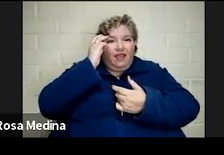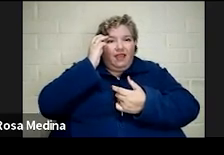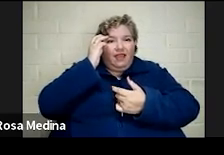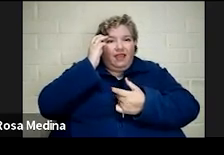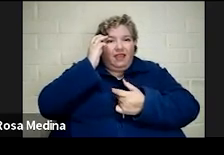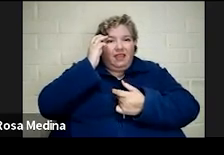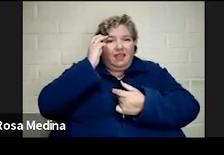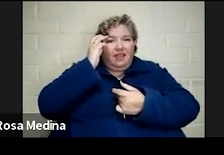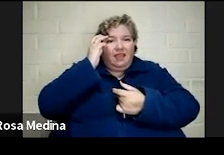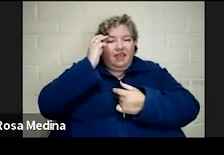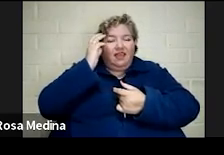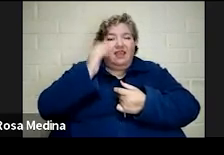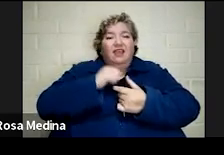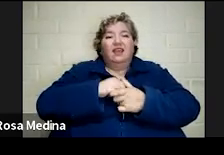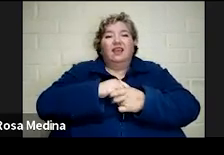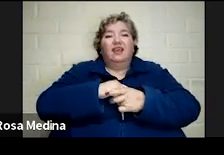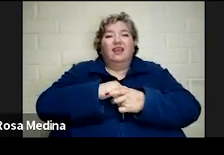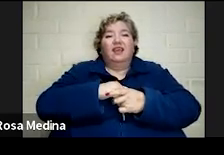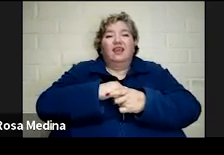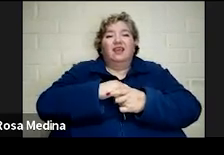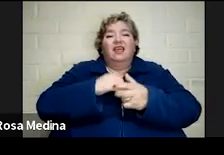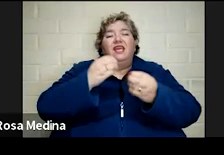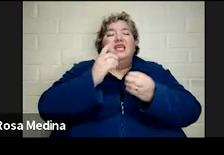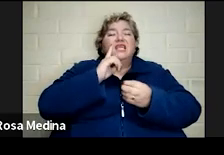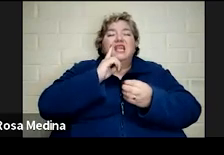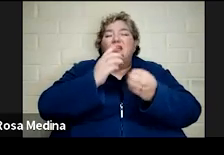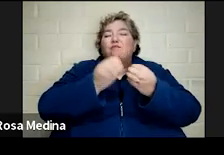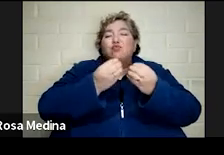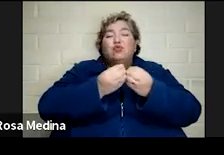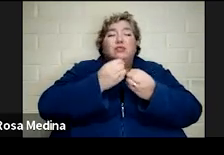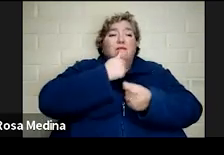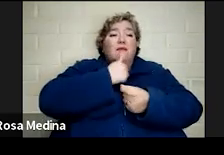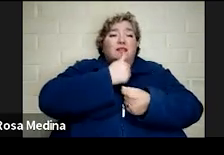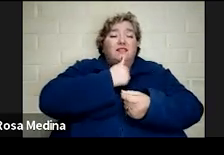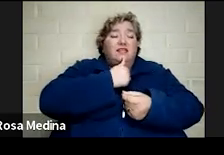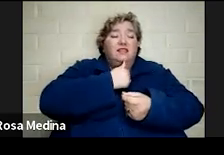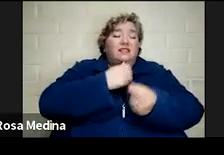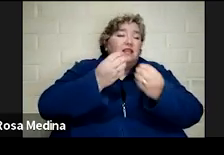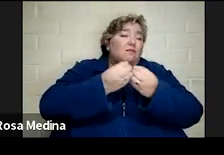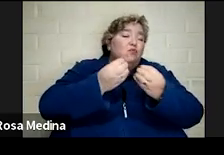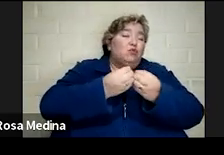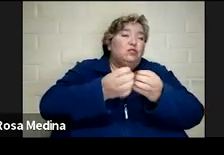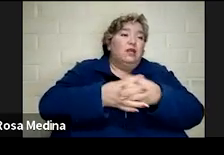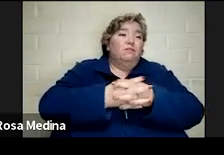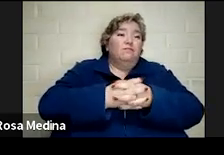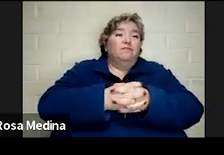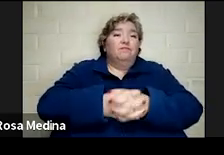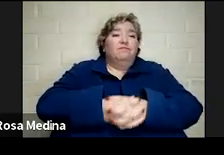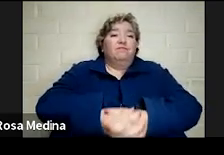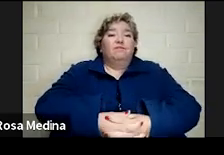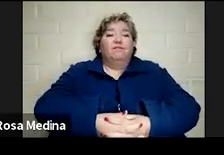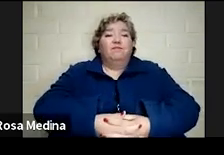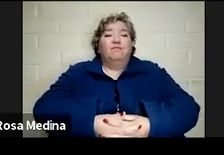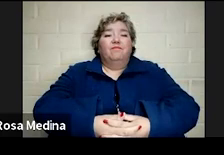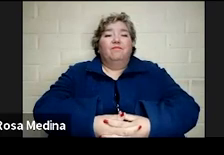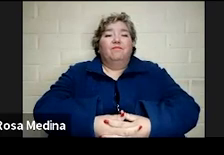que es algo, una señal de alerta cuando la gente, bueno, mucha gente es impaciente, pero como que podría ser una señal de que hay algo